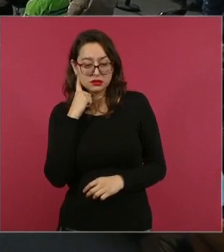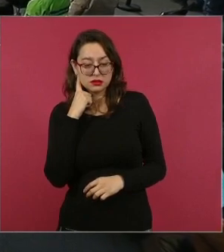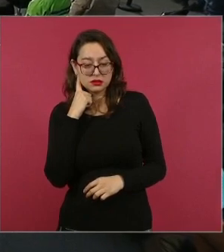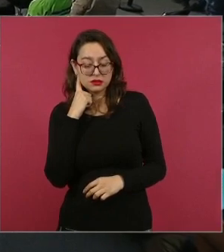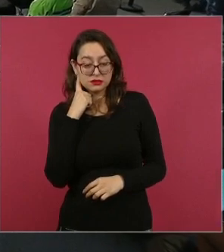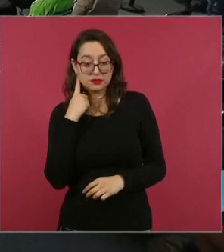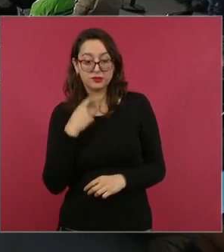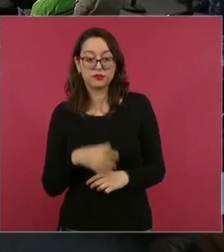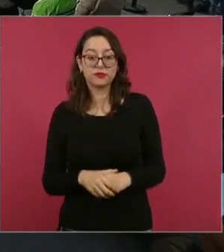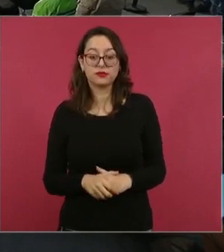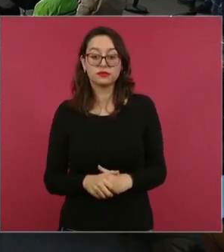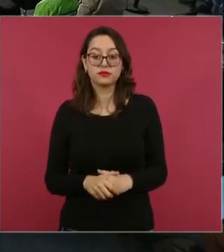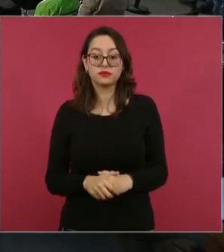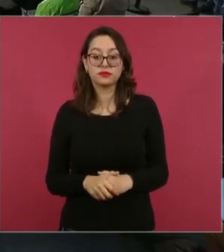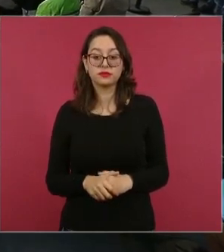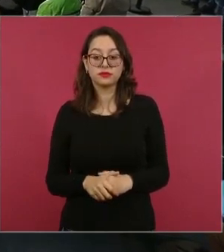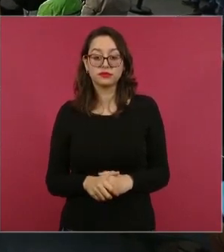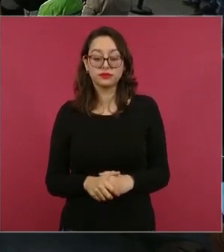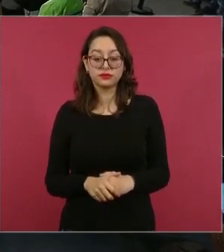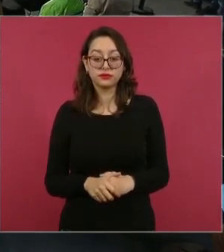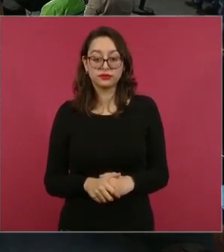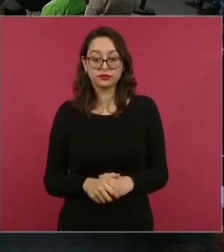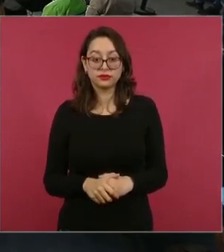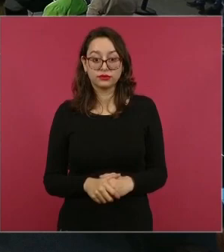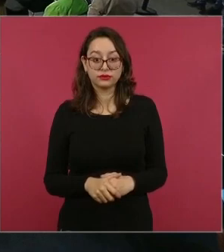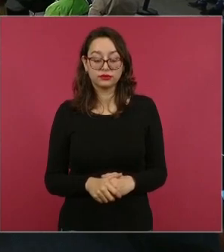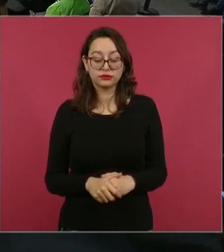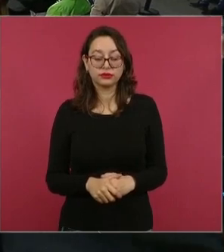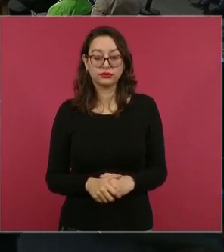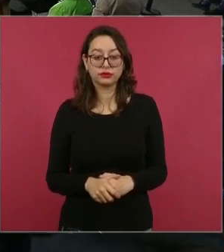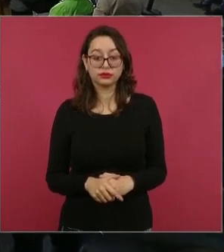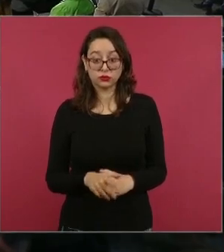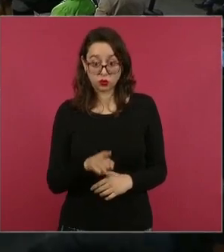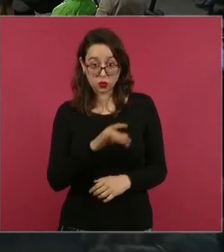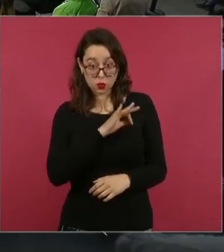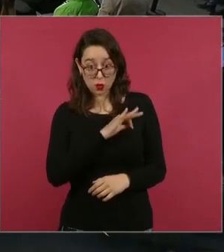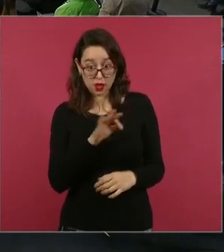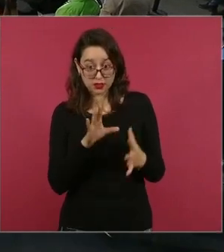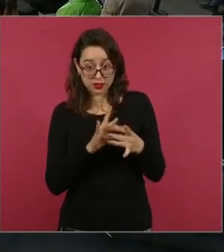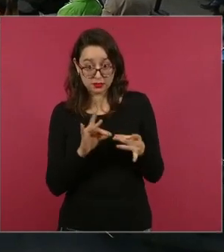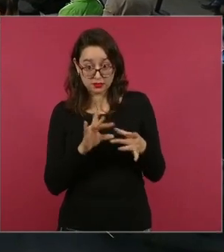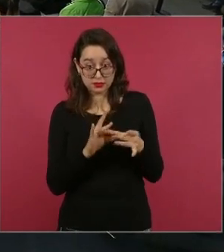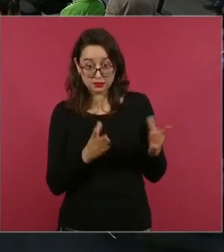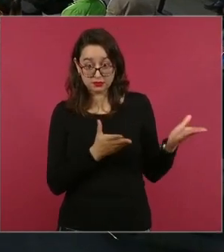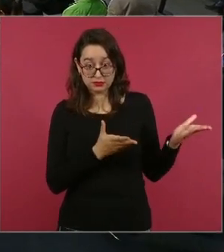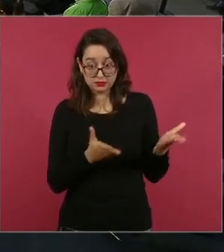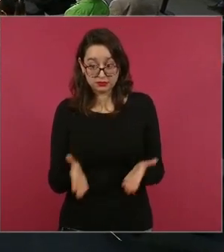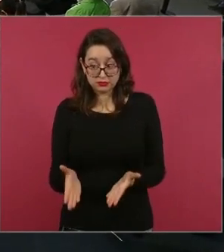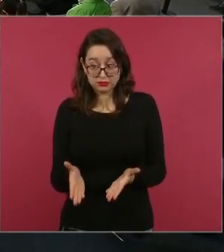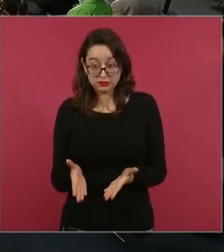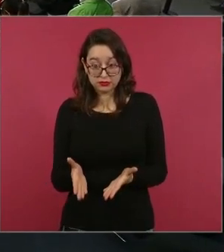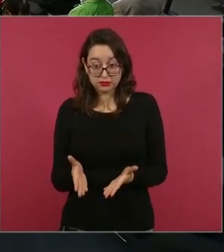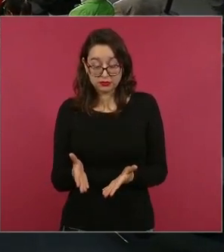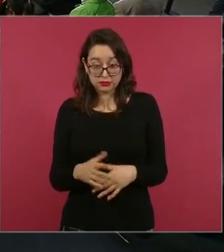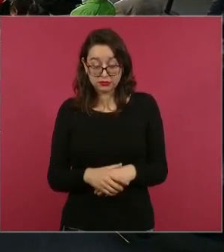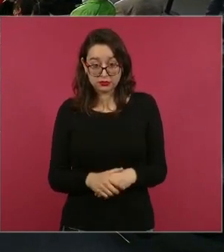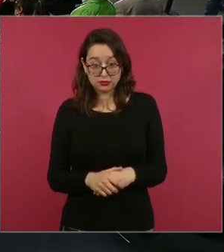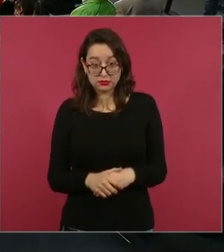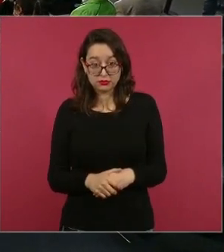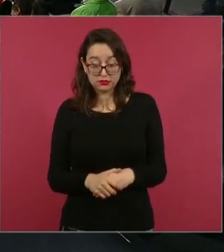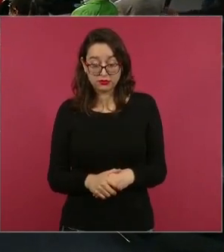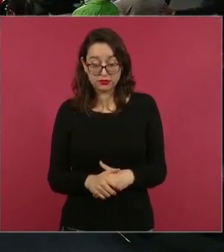este del Bono tú podrías explicar mejor que el subsecretario de